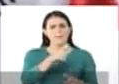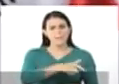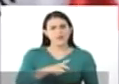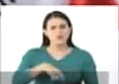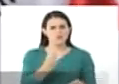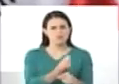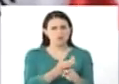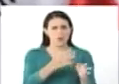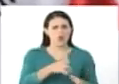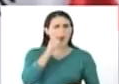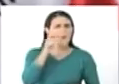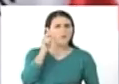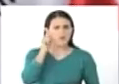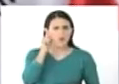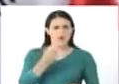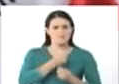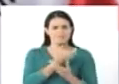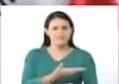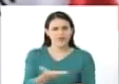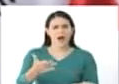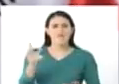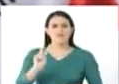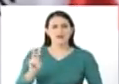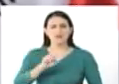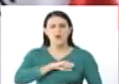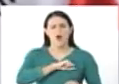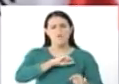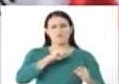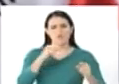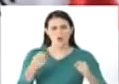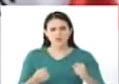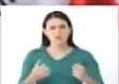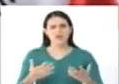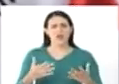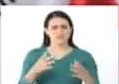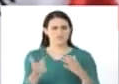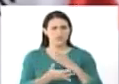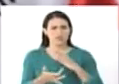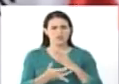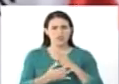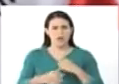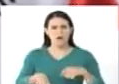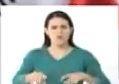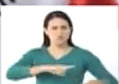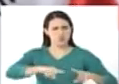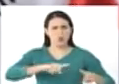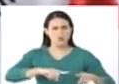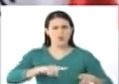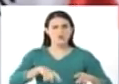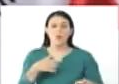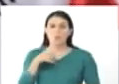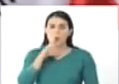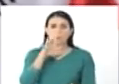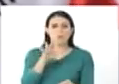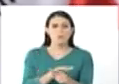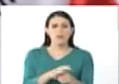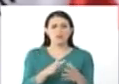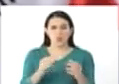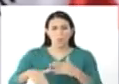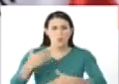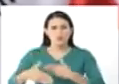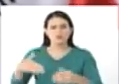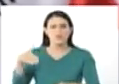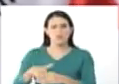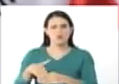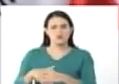nuestras funcionarias y funcionarios han ofrecido al país su fortaleza técnica y logística en el cumplimiento de cada una